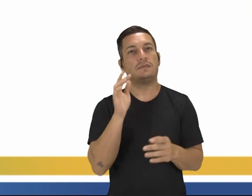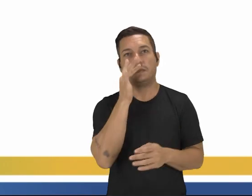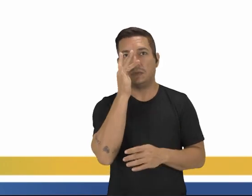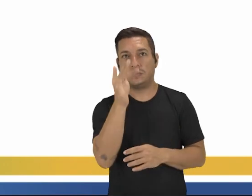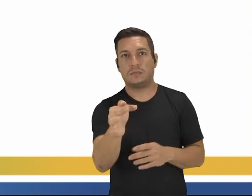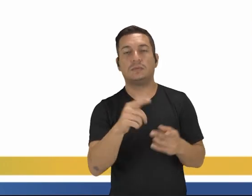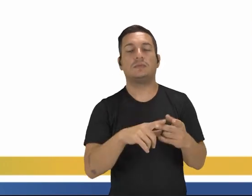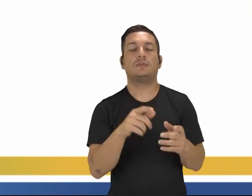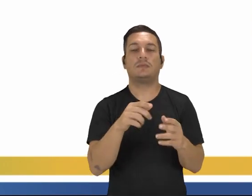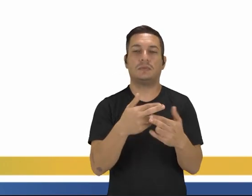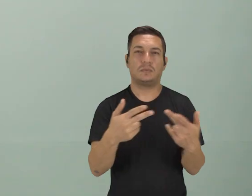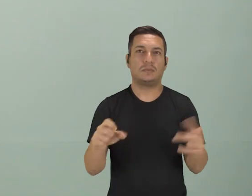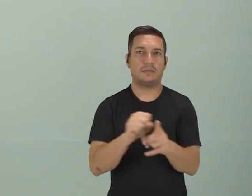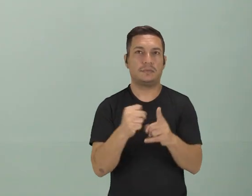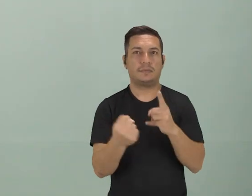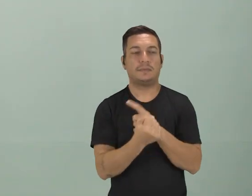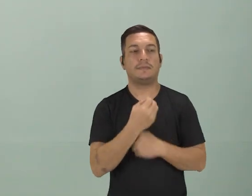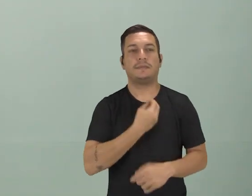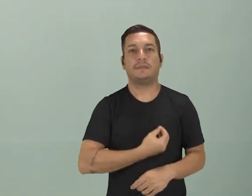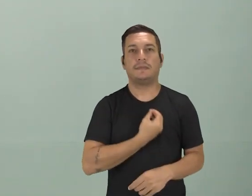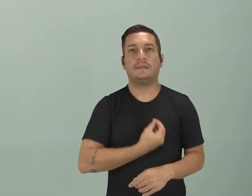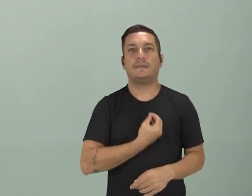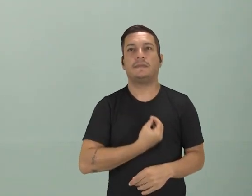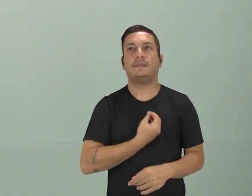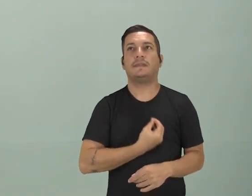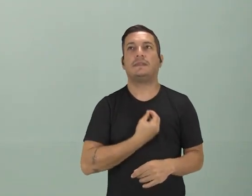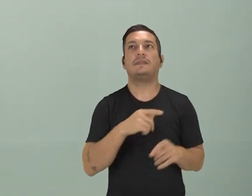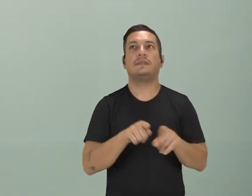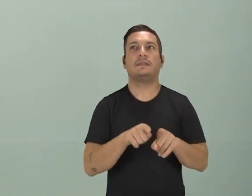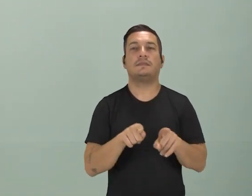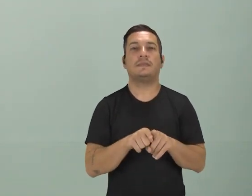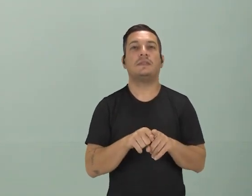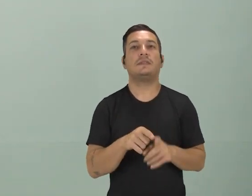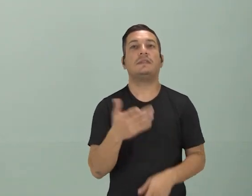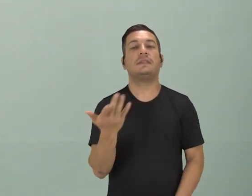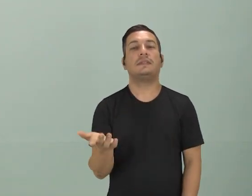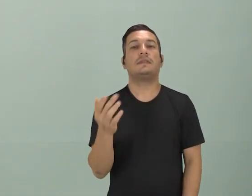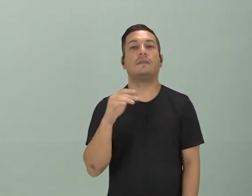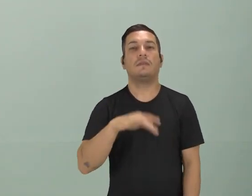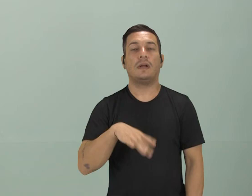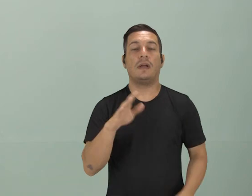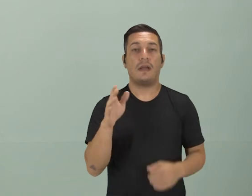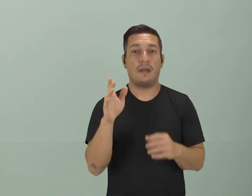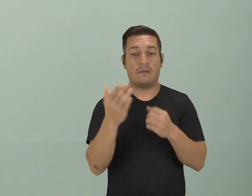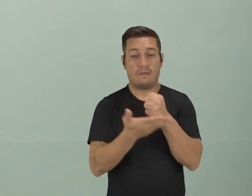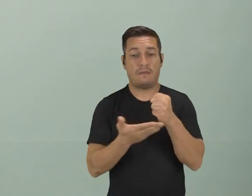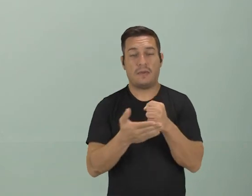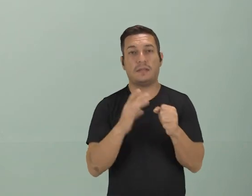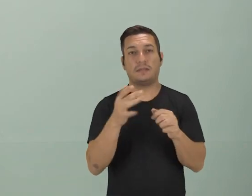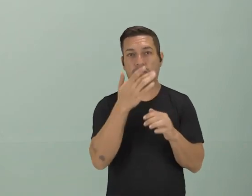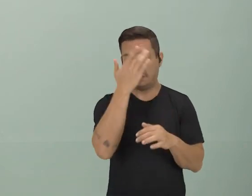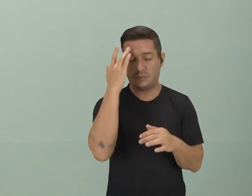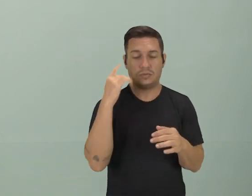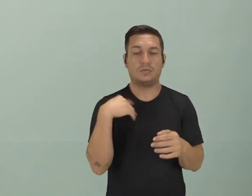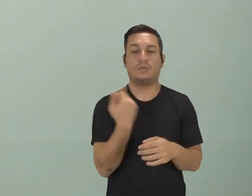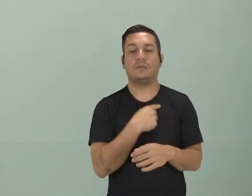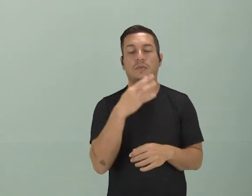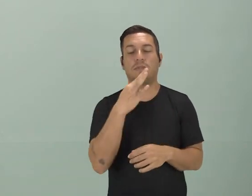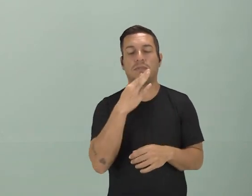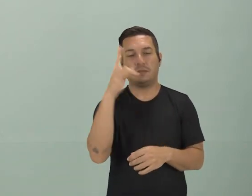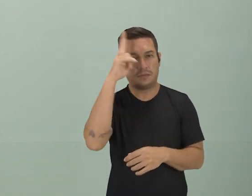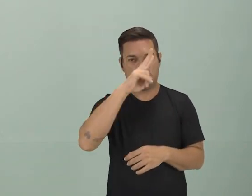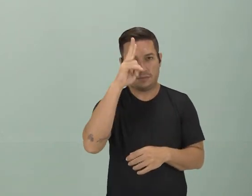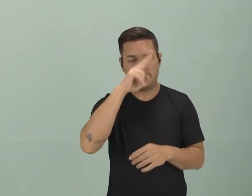de aspectos sociales de la vida ou existenciais. Ou seja, através deles a gente conhece um pouco da nossa história e